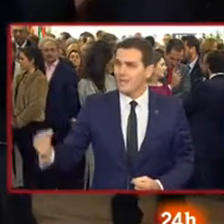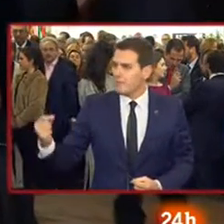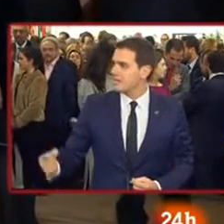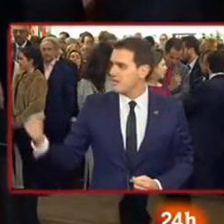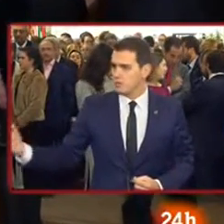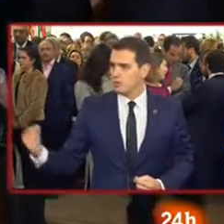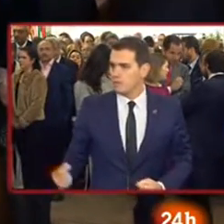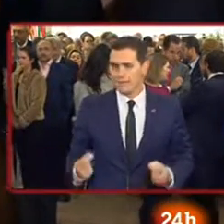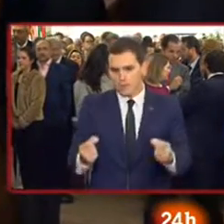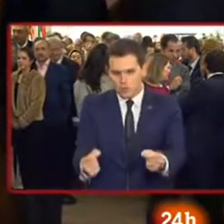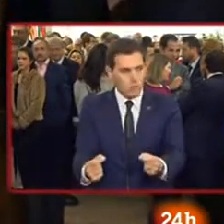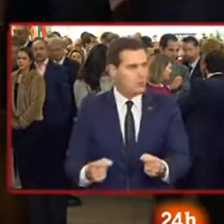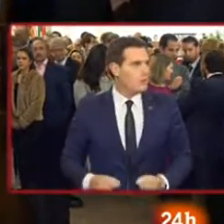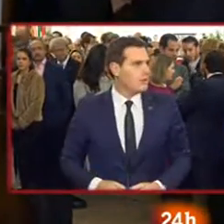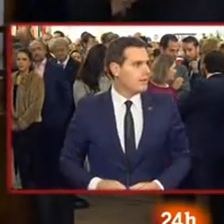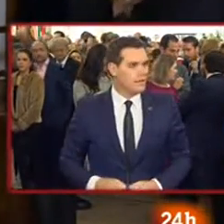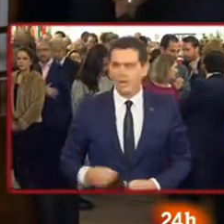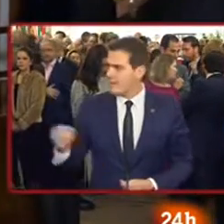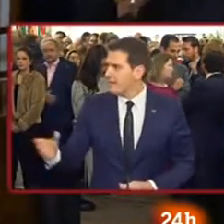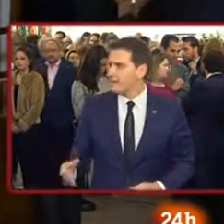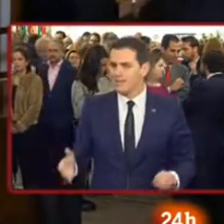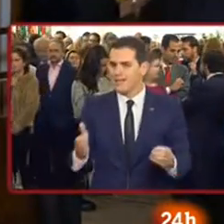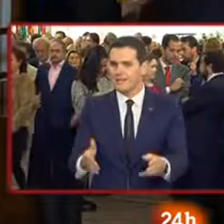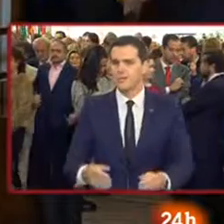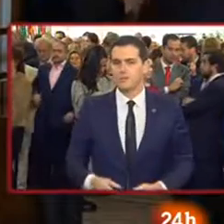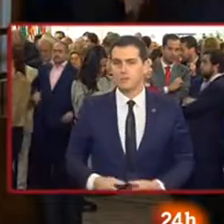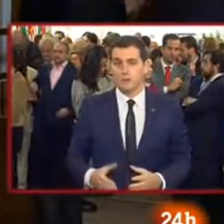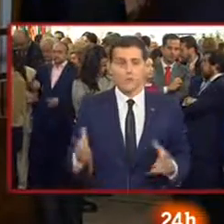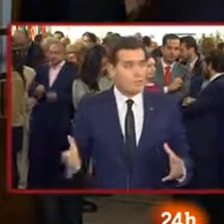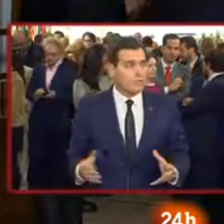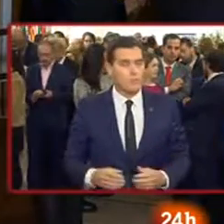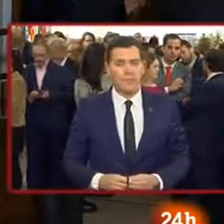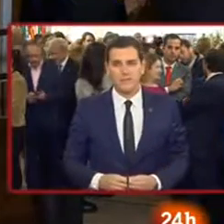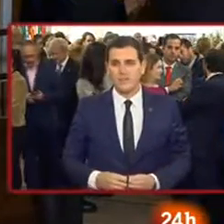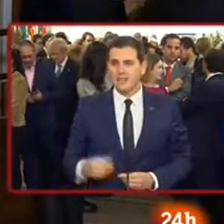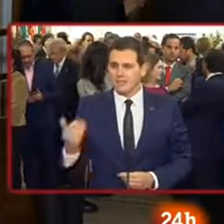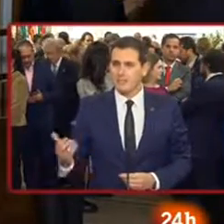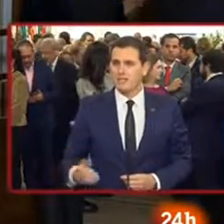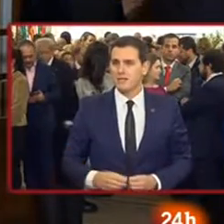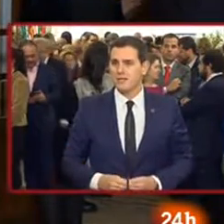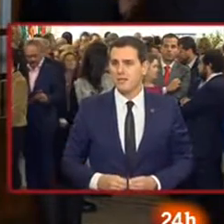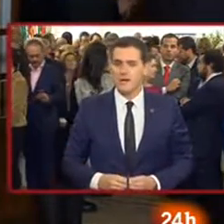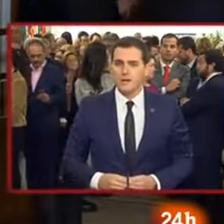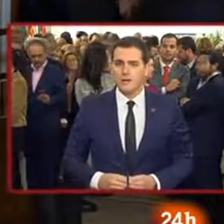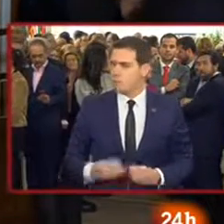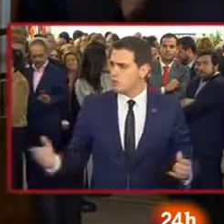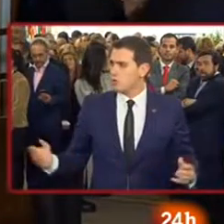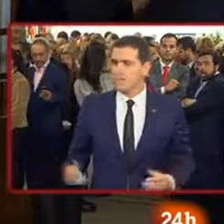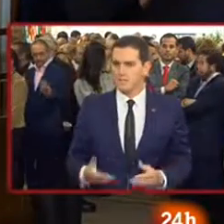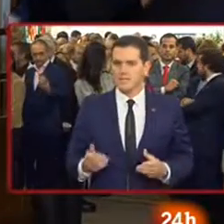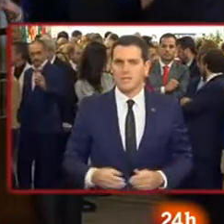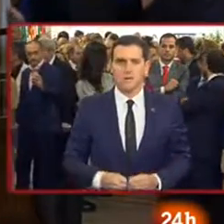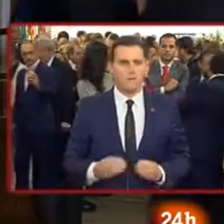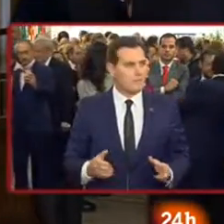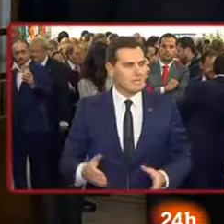que alguien piense en el futuro de España, no solo en la inmediatez, en el tacticismo, sino en un proyecto de país que este país necesita como muchos otros